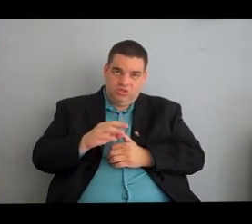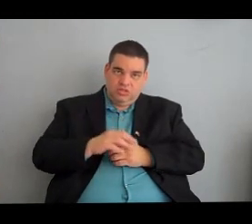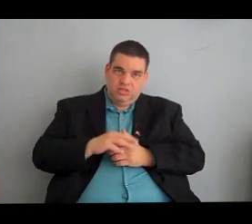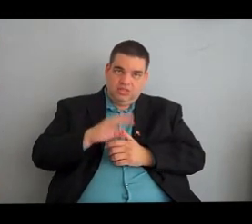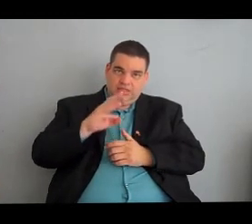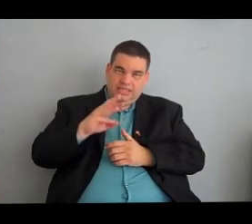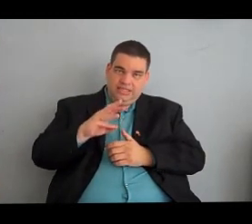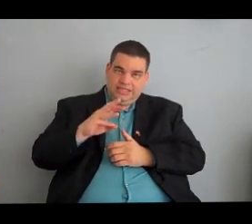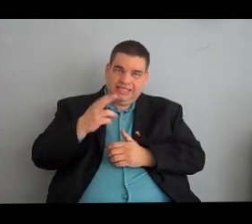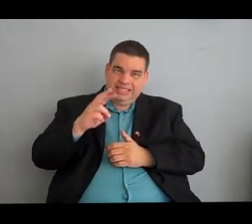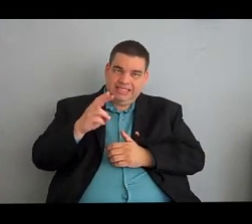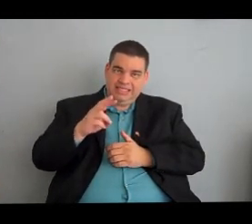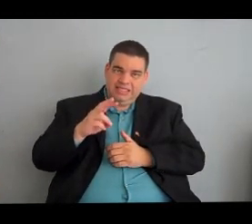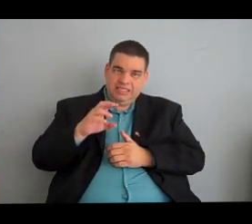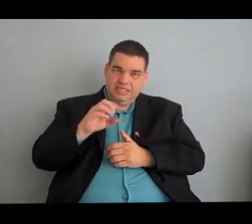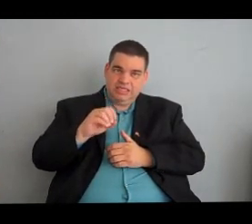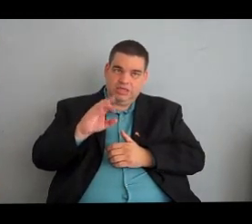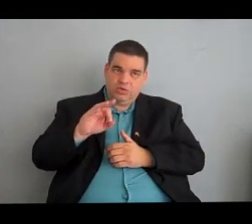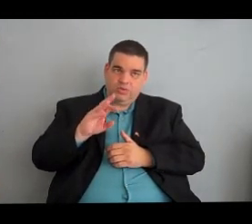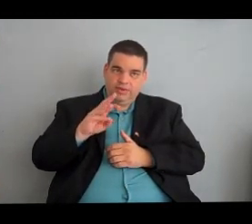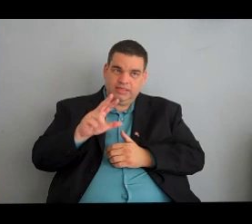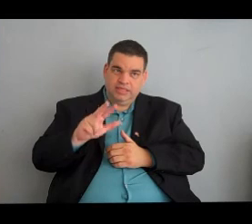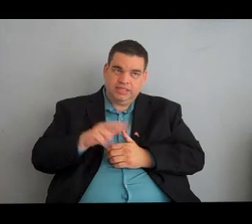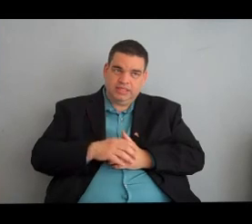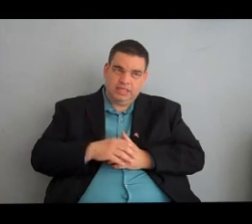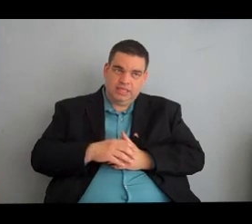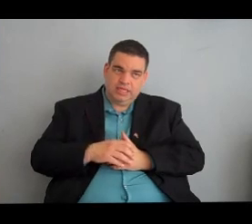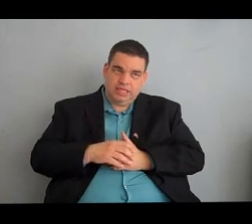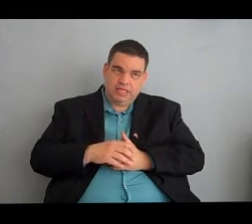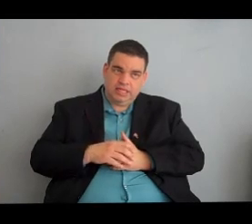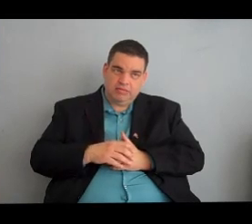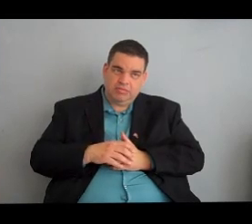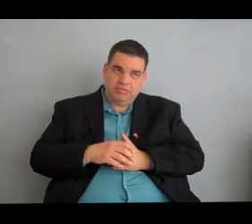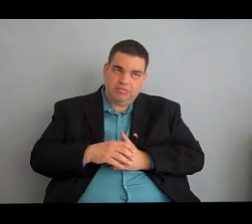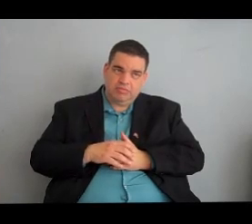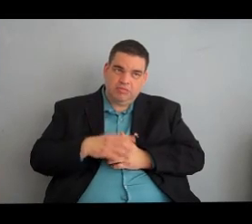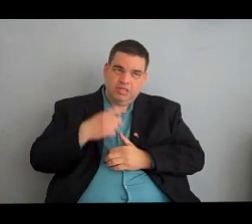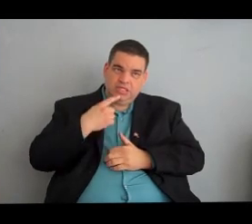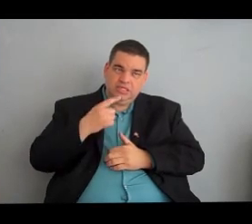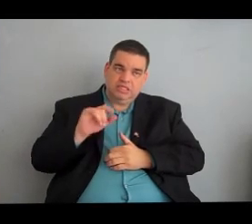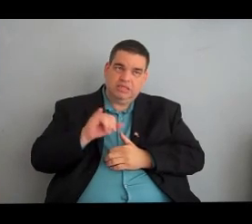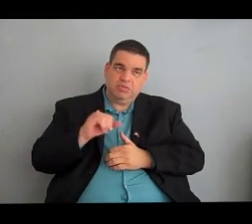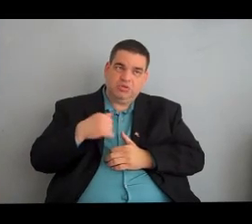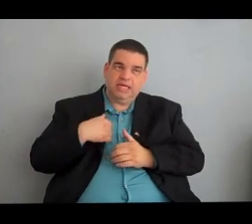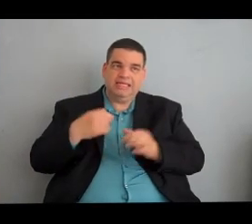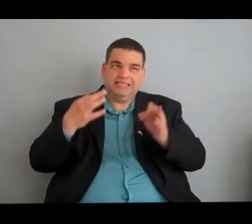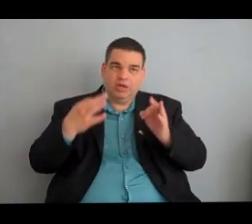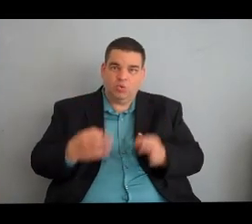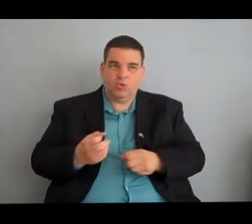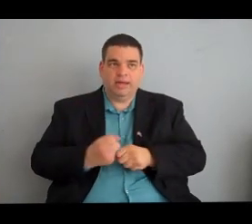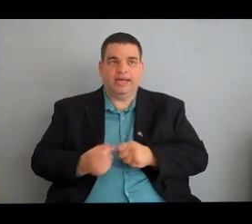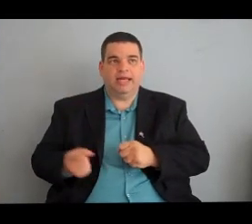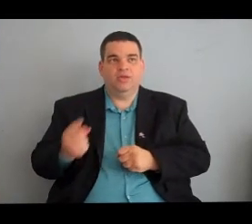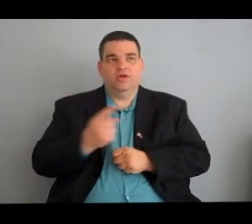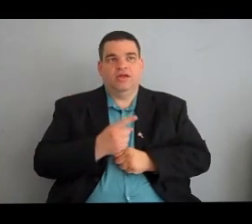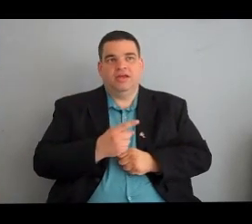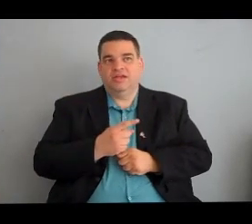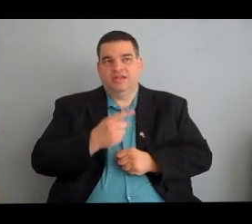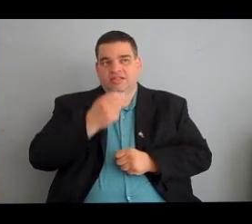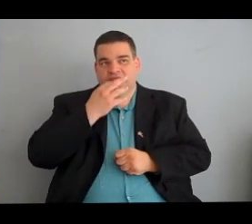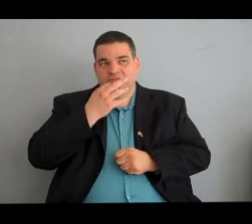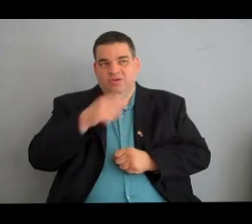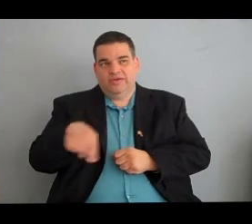617-0963. Y vamos a decir también que yo estoy casi segurita que el año que viene, que eso es ya, la semana que viene,